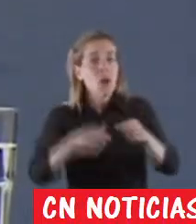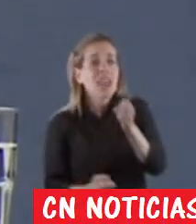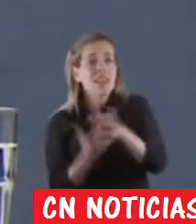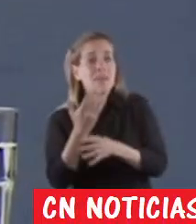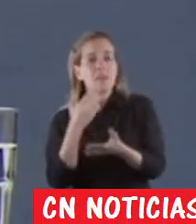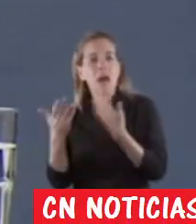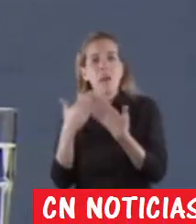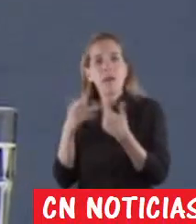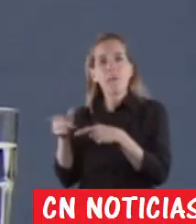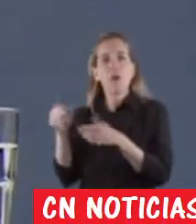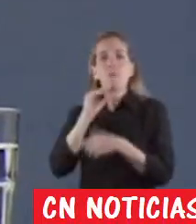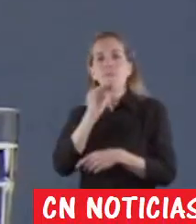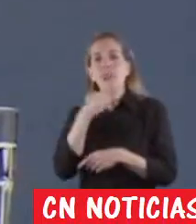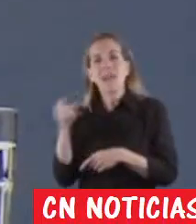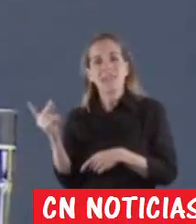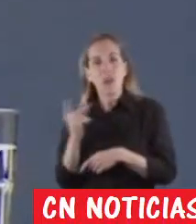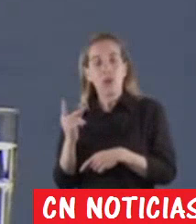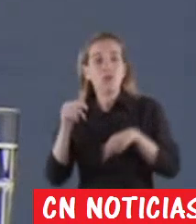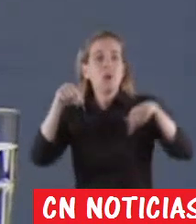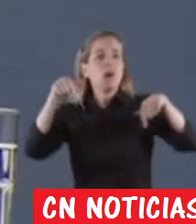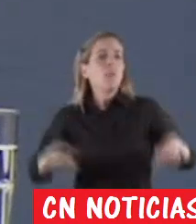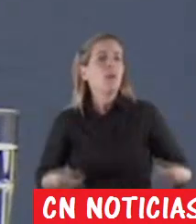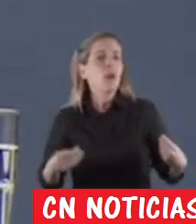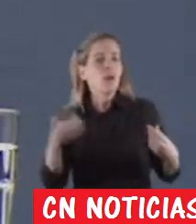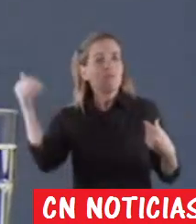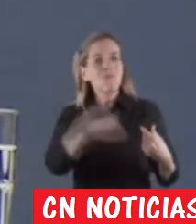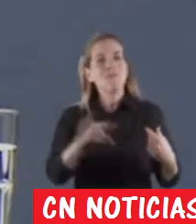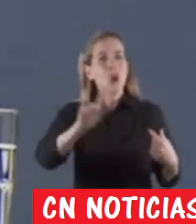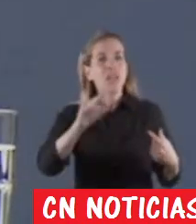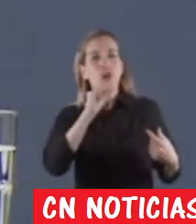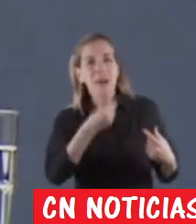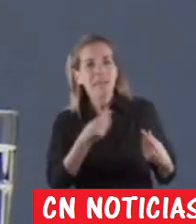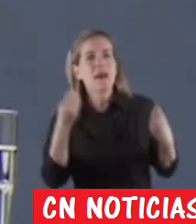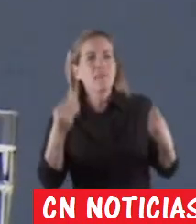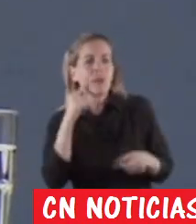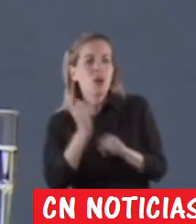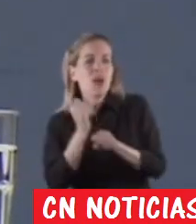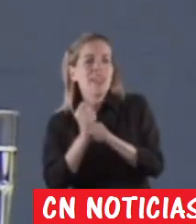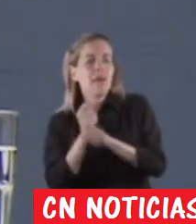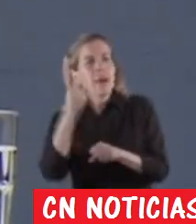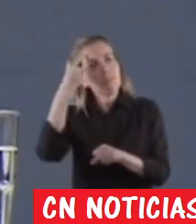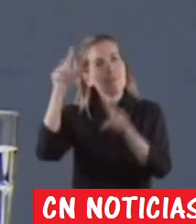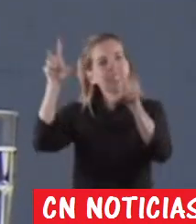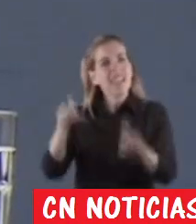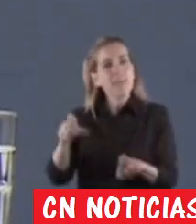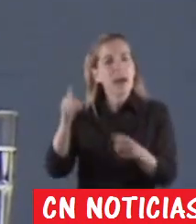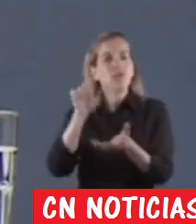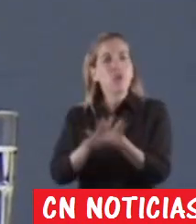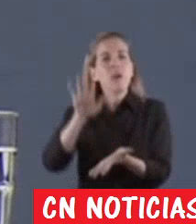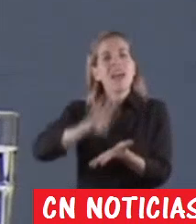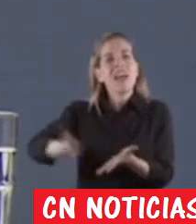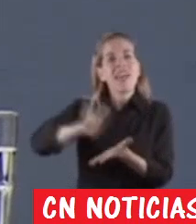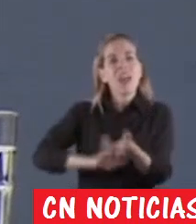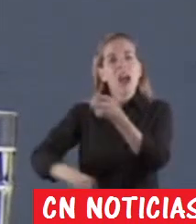Sergio. Sergio hoy no está aquí porque en este momento estamos trabajando en un canje voluntario de deuda y por eso no está.